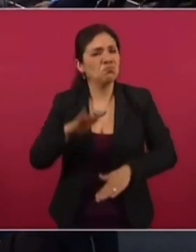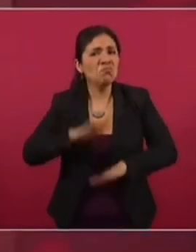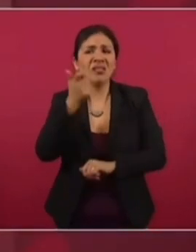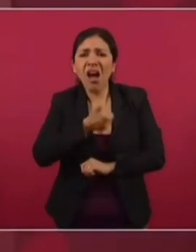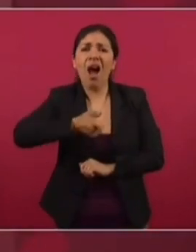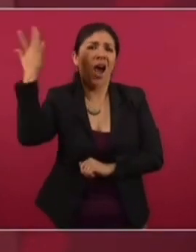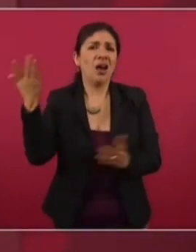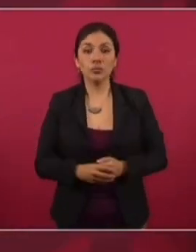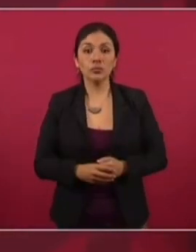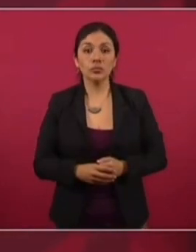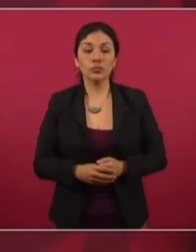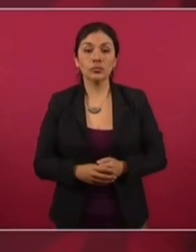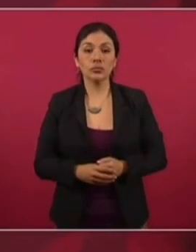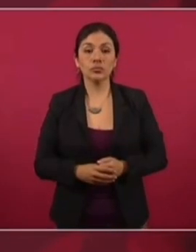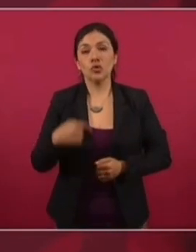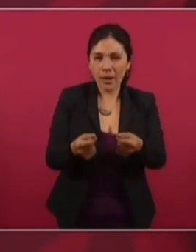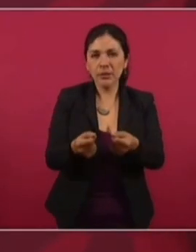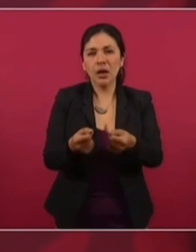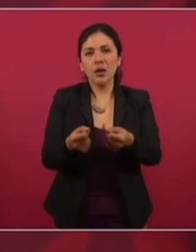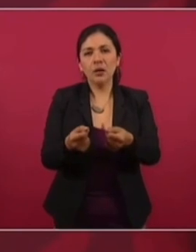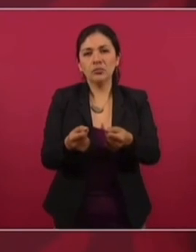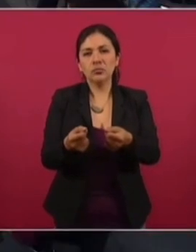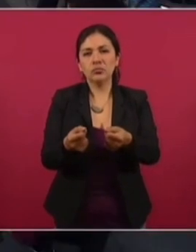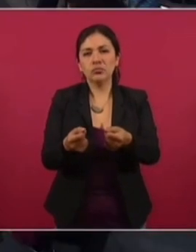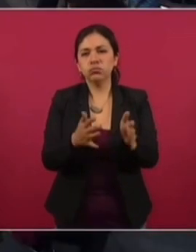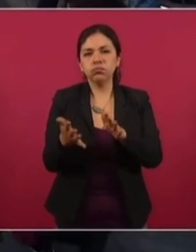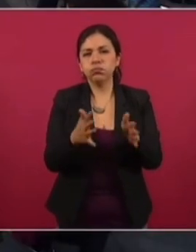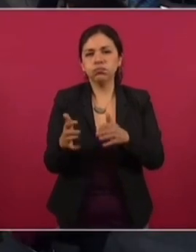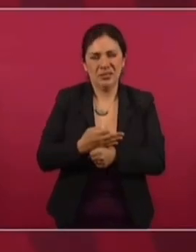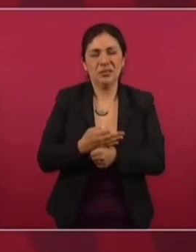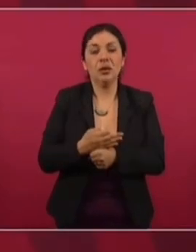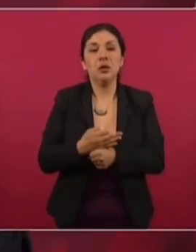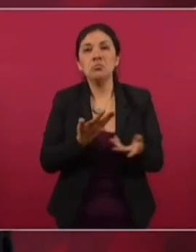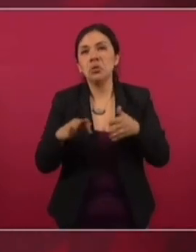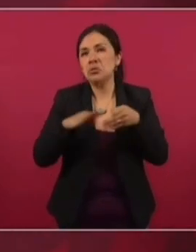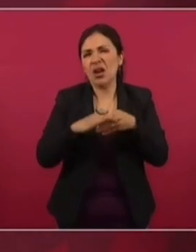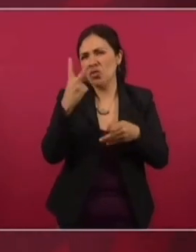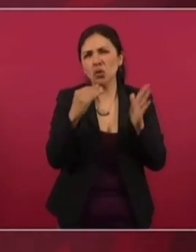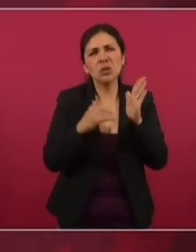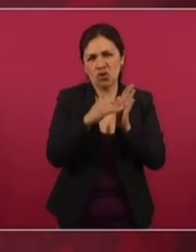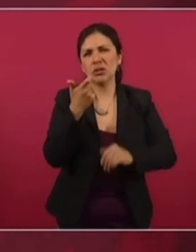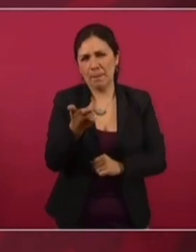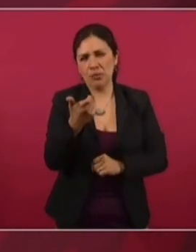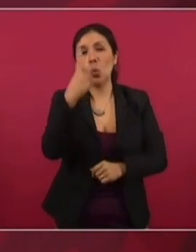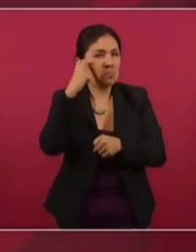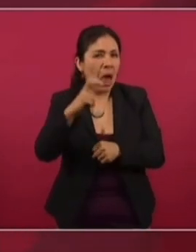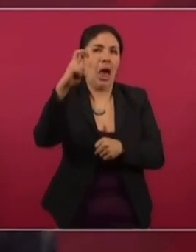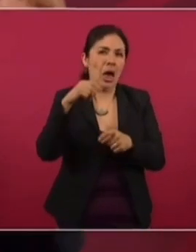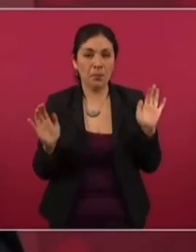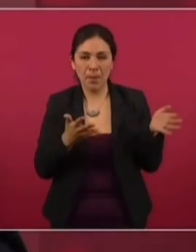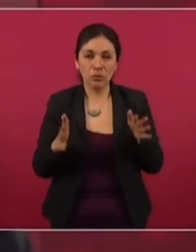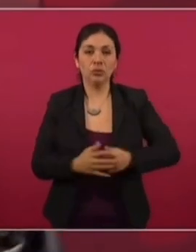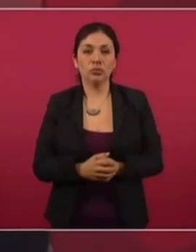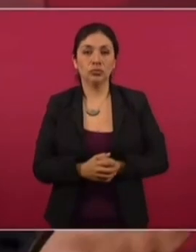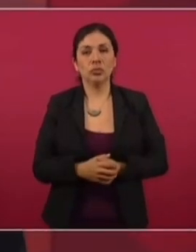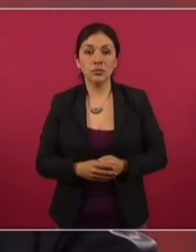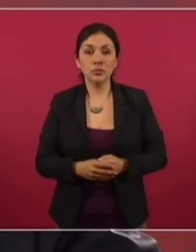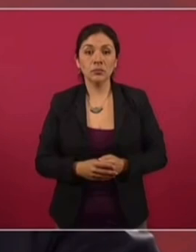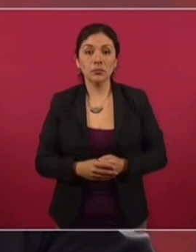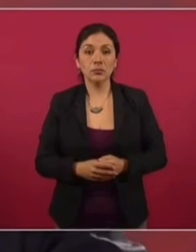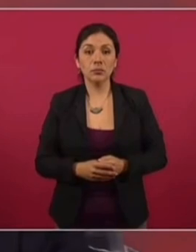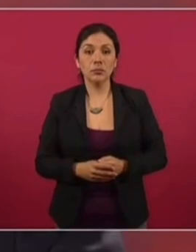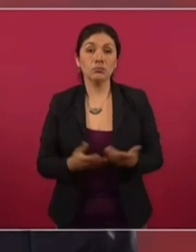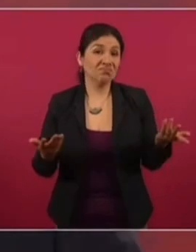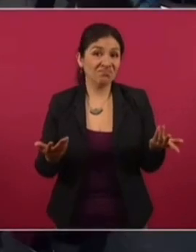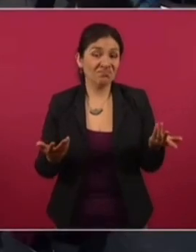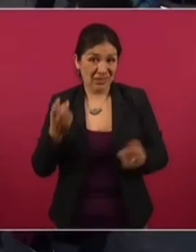veces más costoso. Yo me debo de gastar con los de ayudantía pues unos 2 millones de pesos al año en avión y en viáticos.